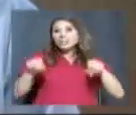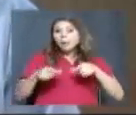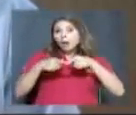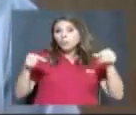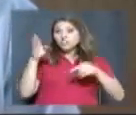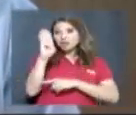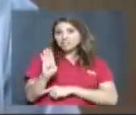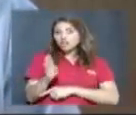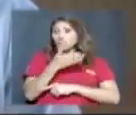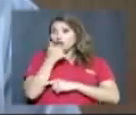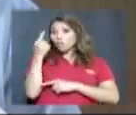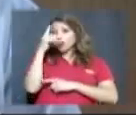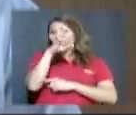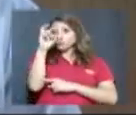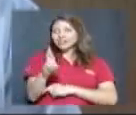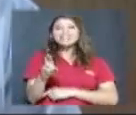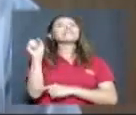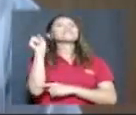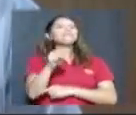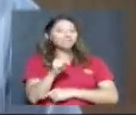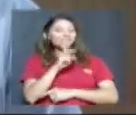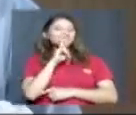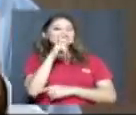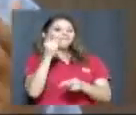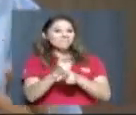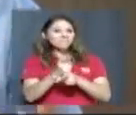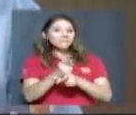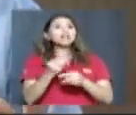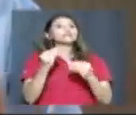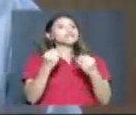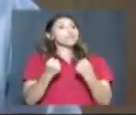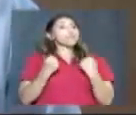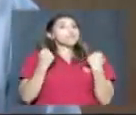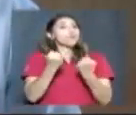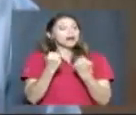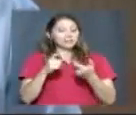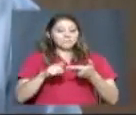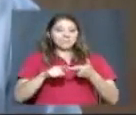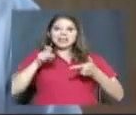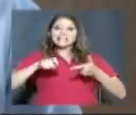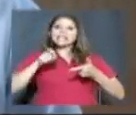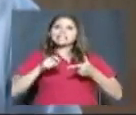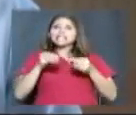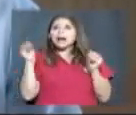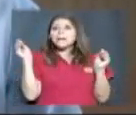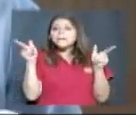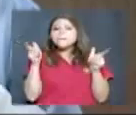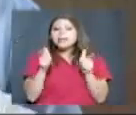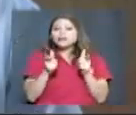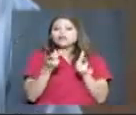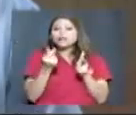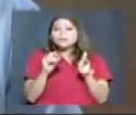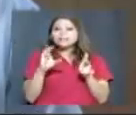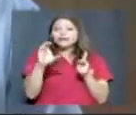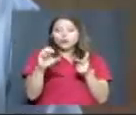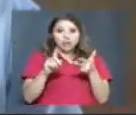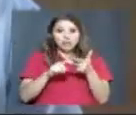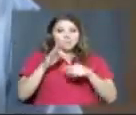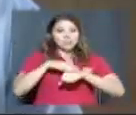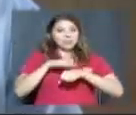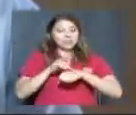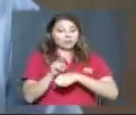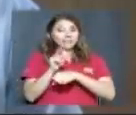fuerte, necesita menos inversión para una mayor cobertura, te permite la utilización de televisión móvil. Ok, pero